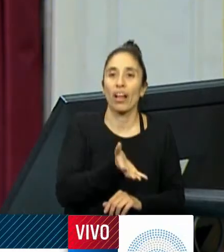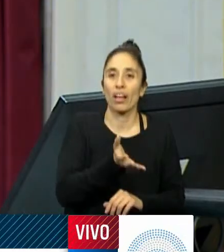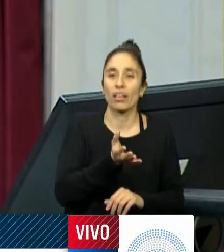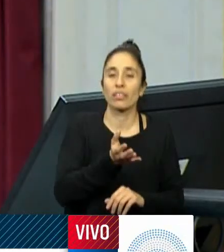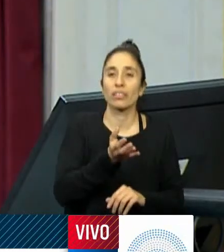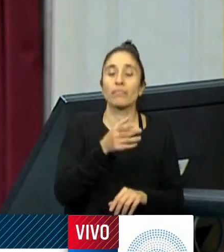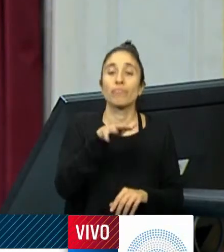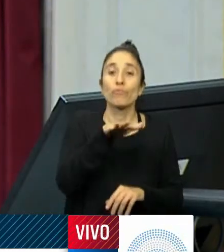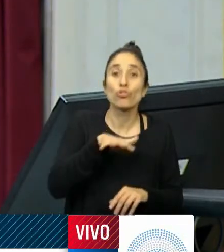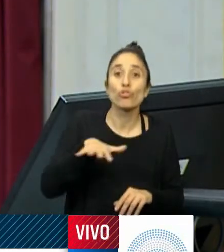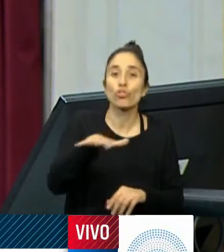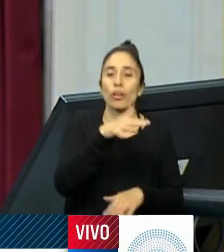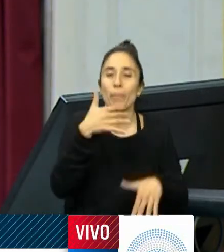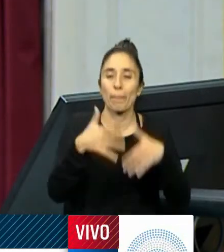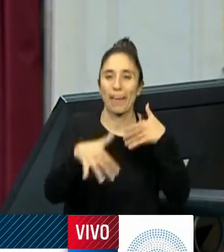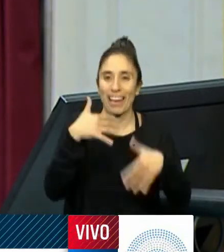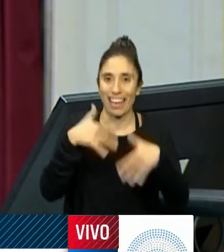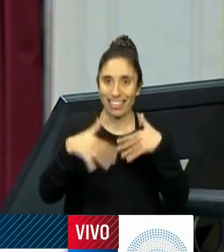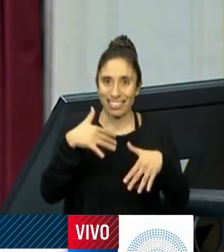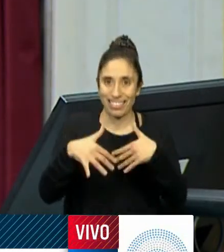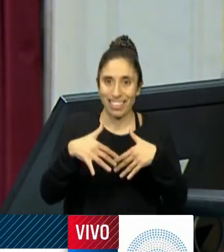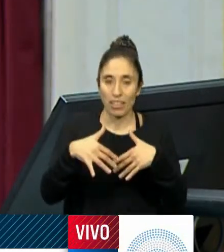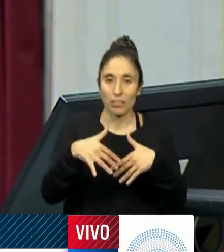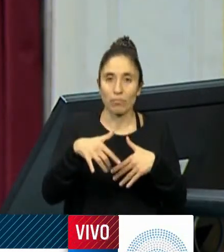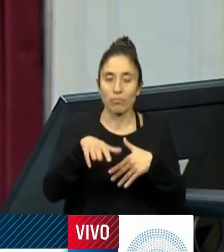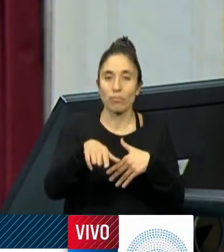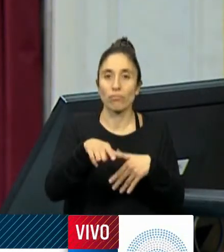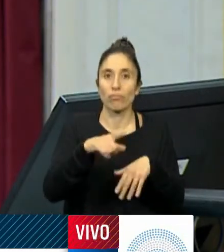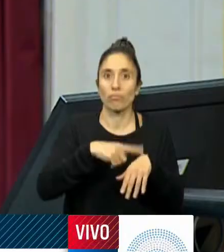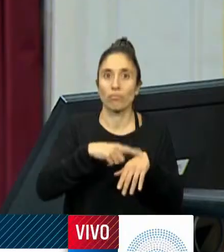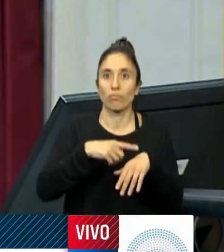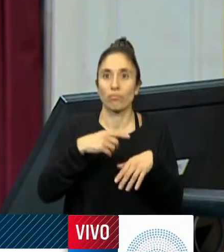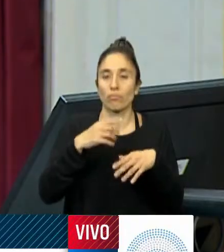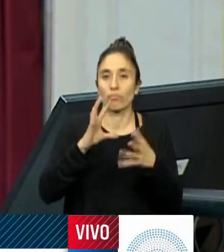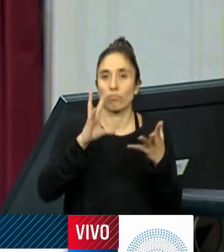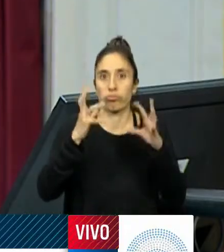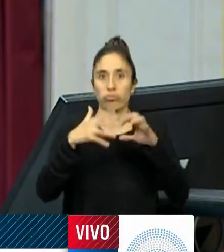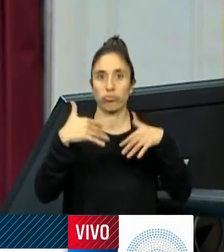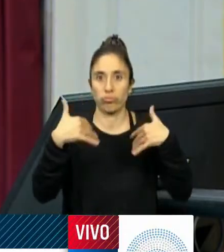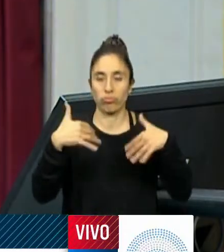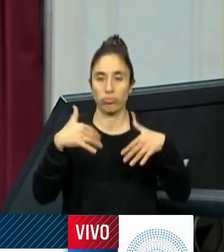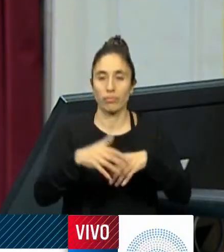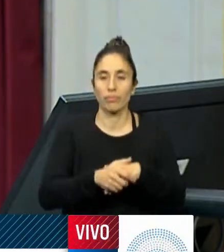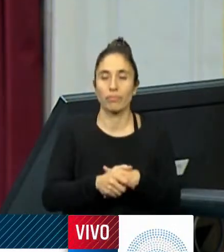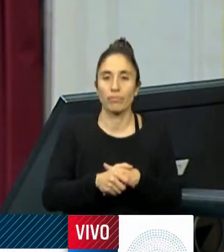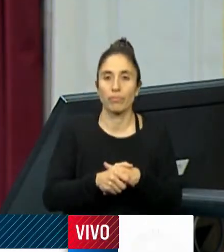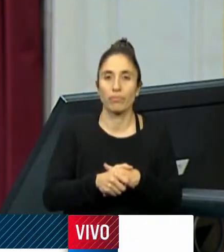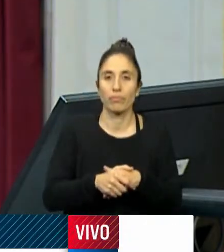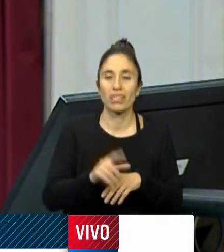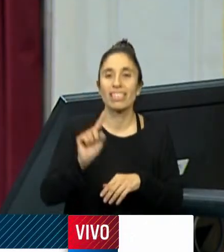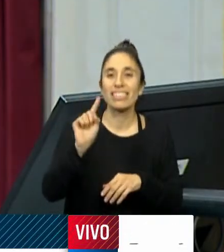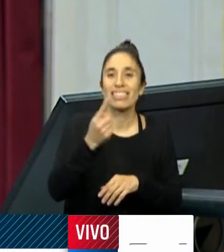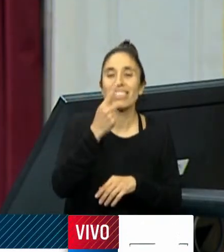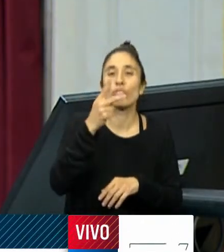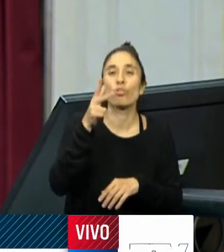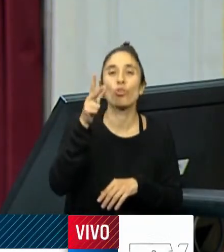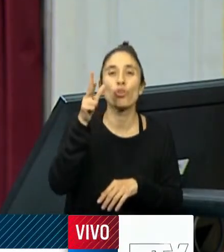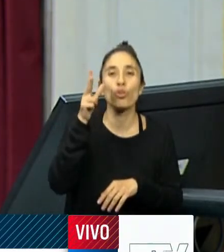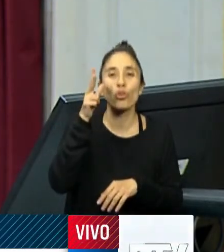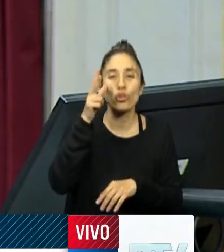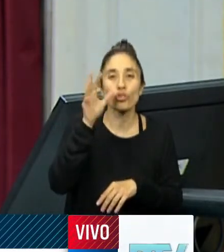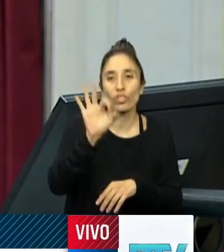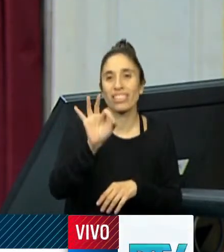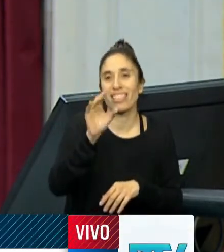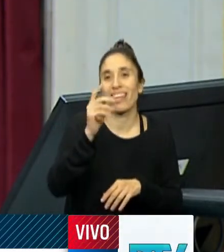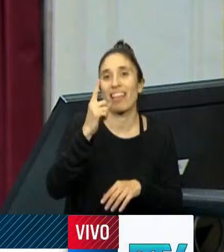de emergencia y en situación de catástrofe durante el término de 180